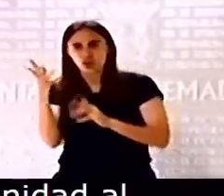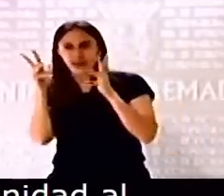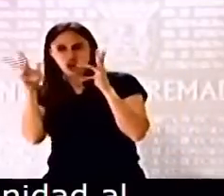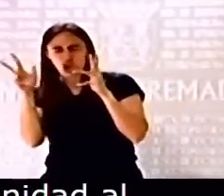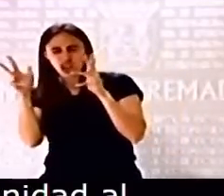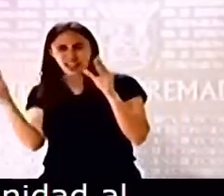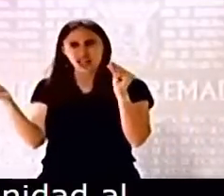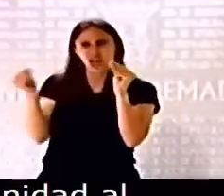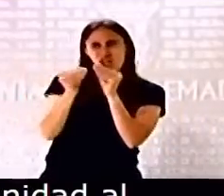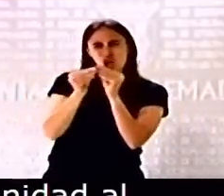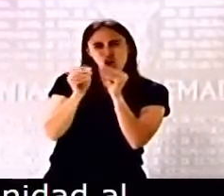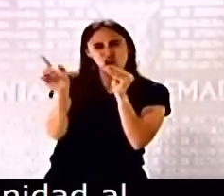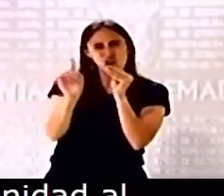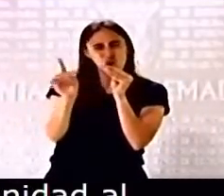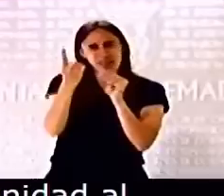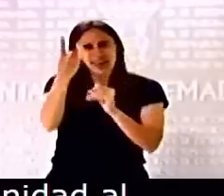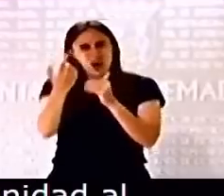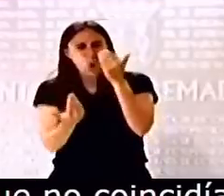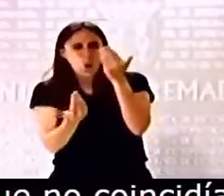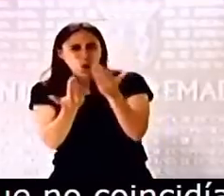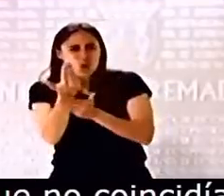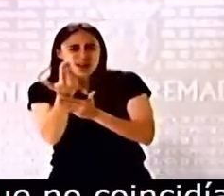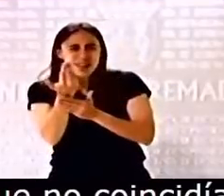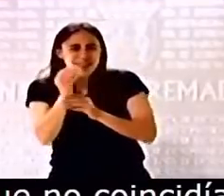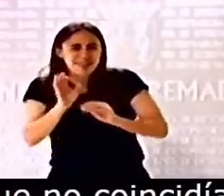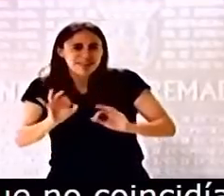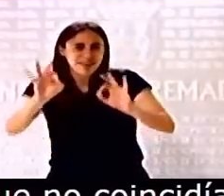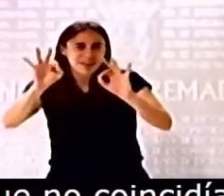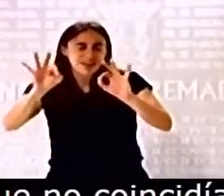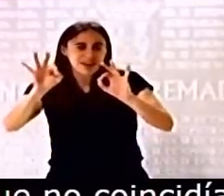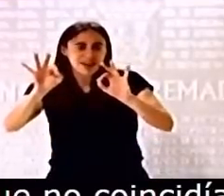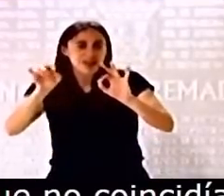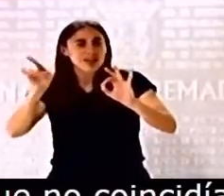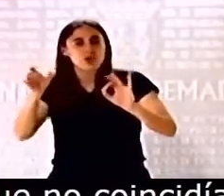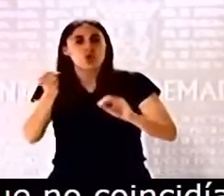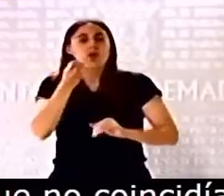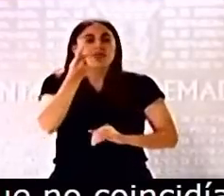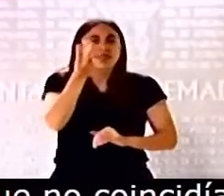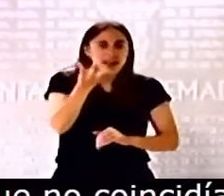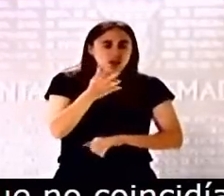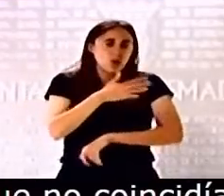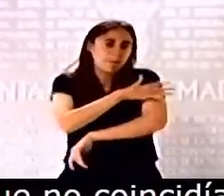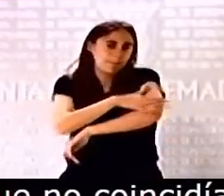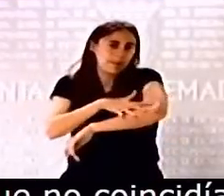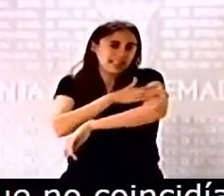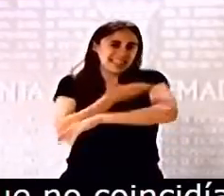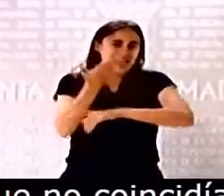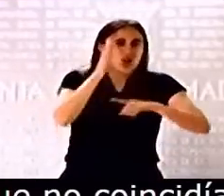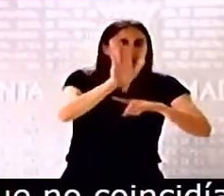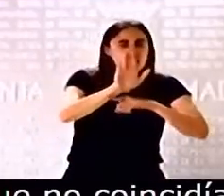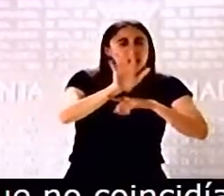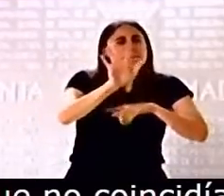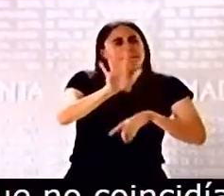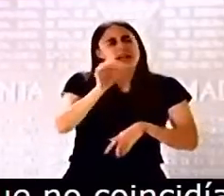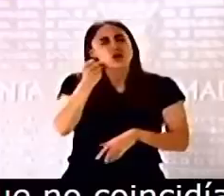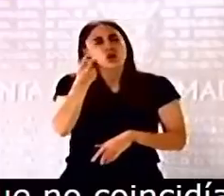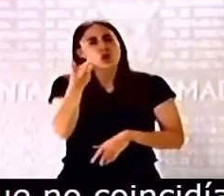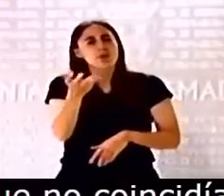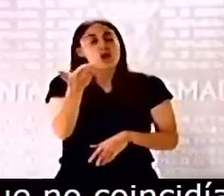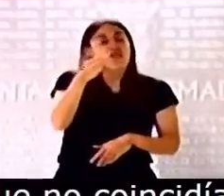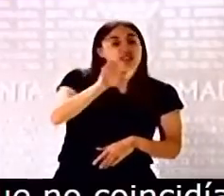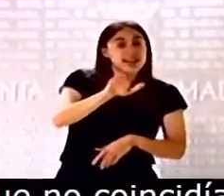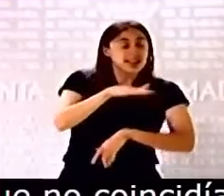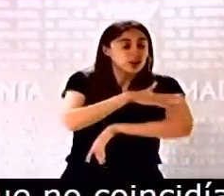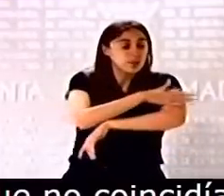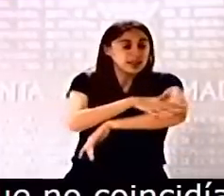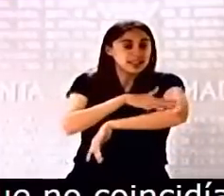concreto, tengo entendido. Usted también ofrece muchos datos sobre el Ministerio, pero el dato de fallecidos que publica el Ministerio